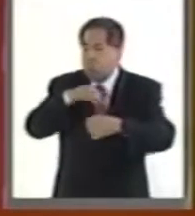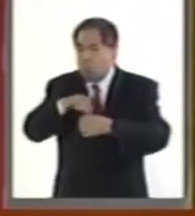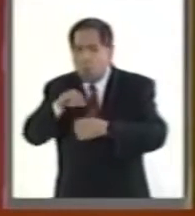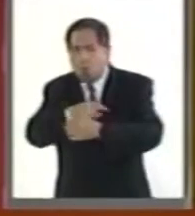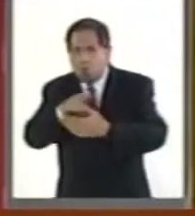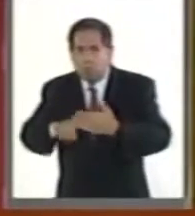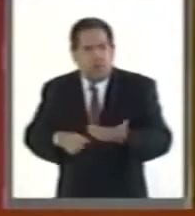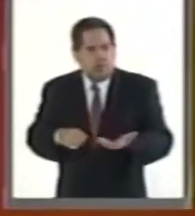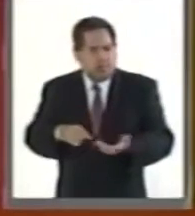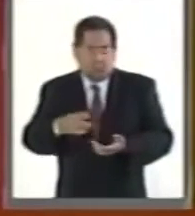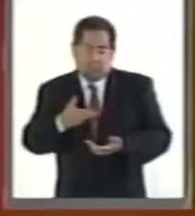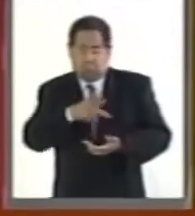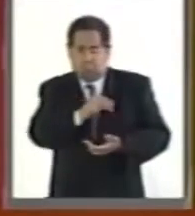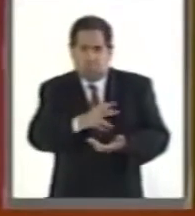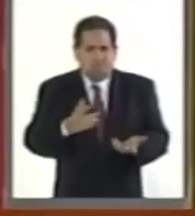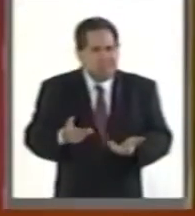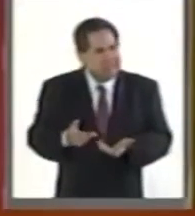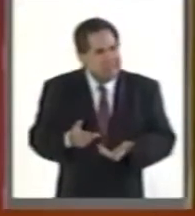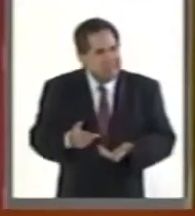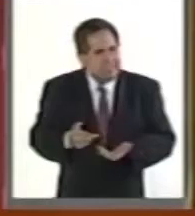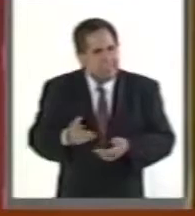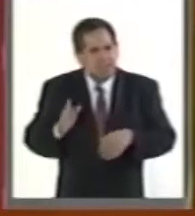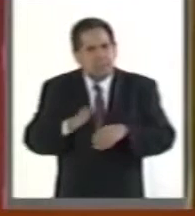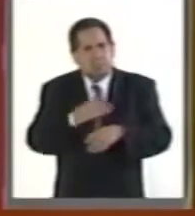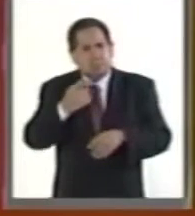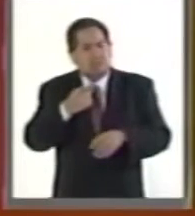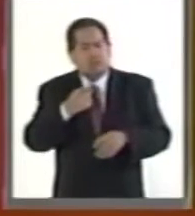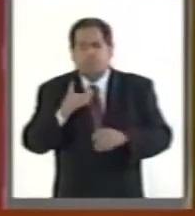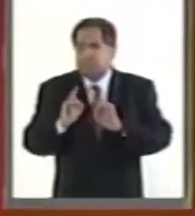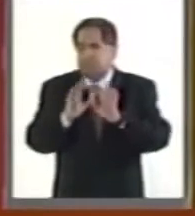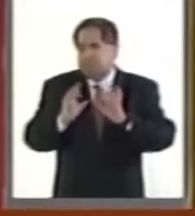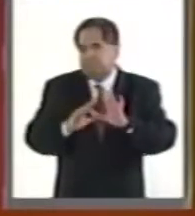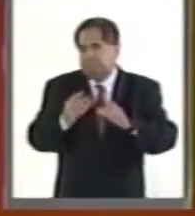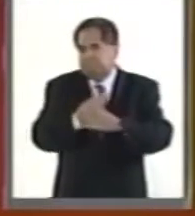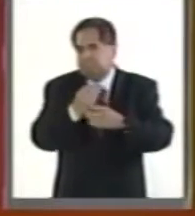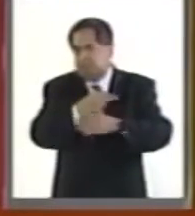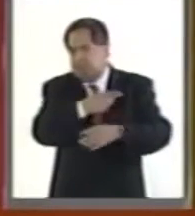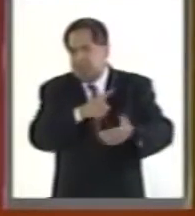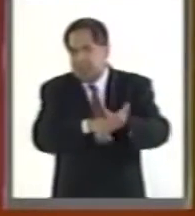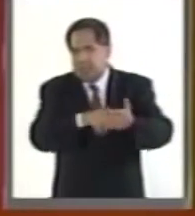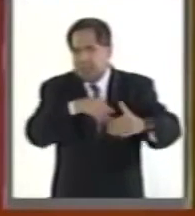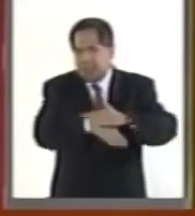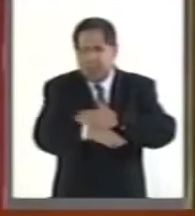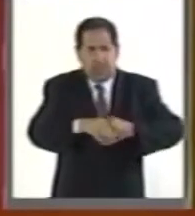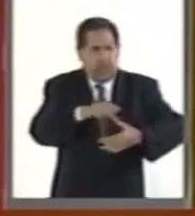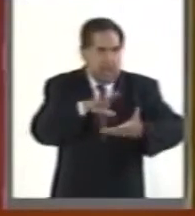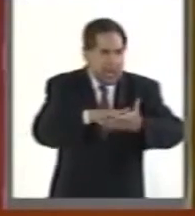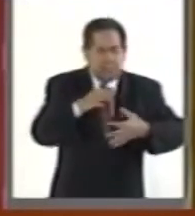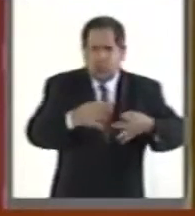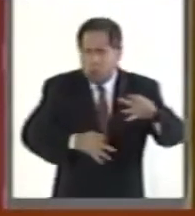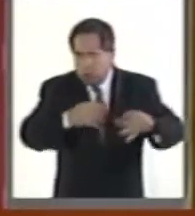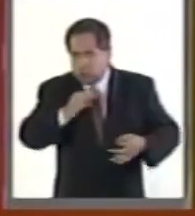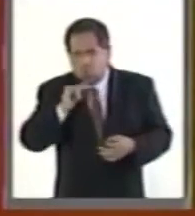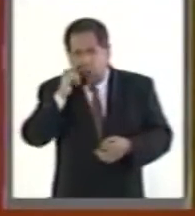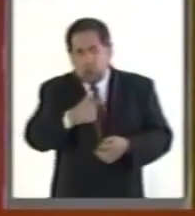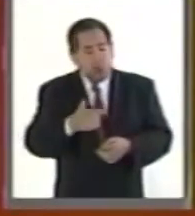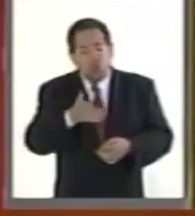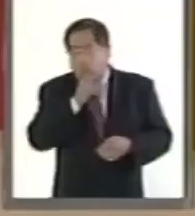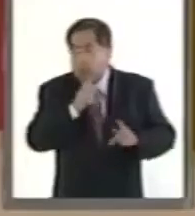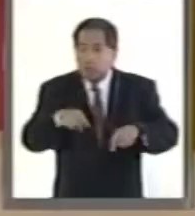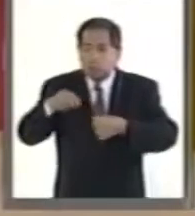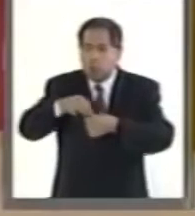derecho a votar por la circunstancia de estar sujeto a una prisión